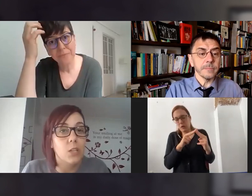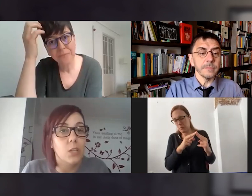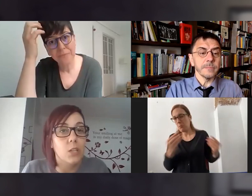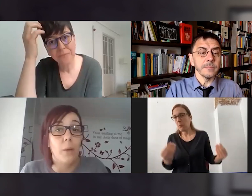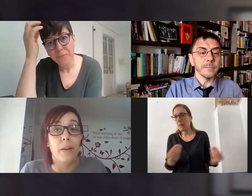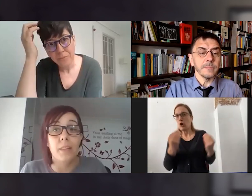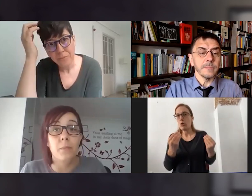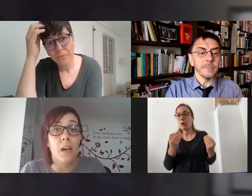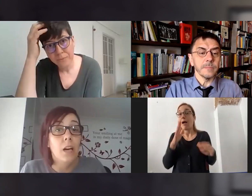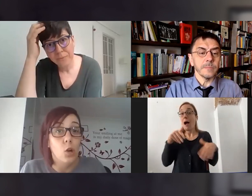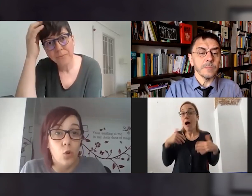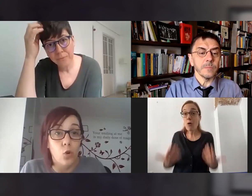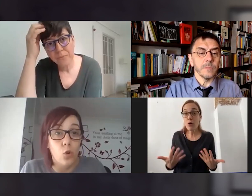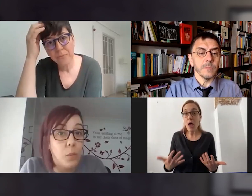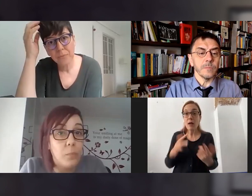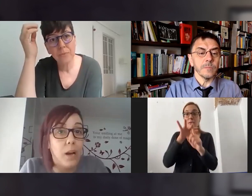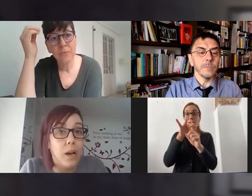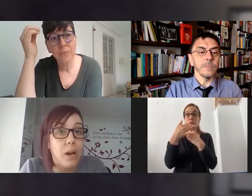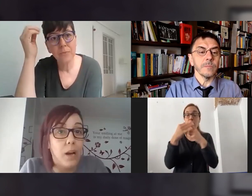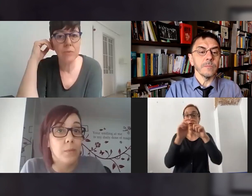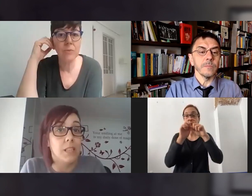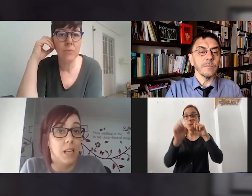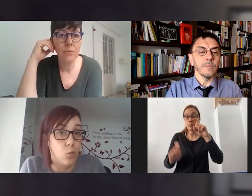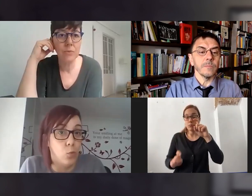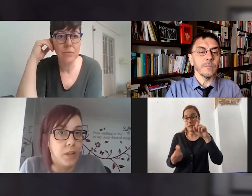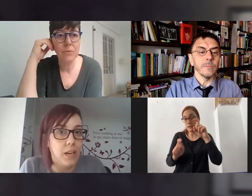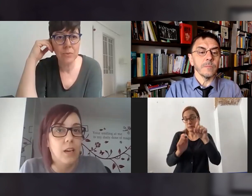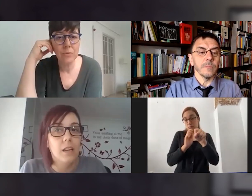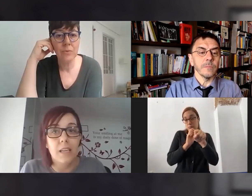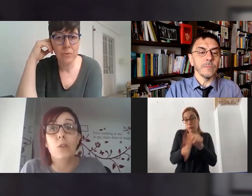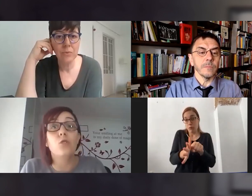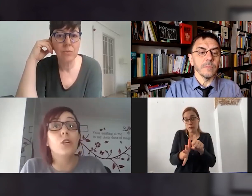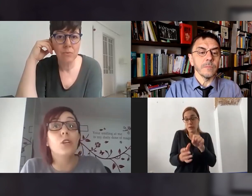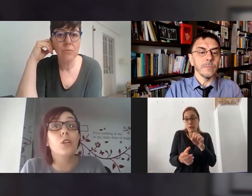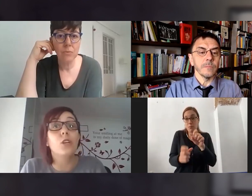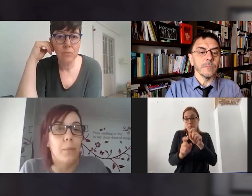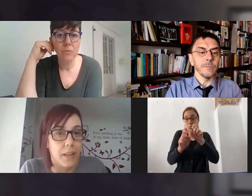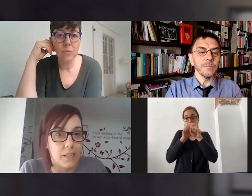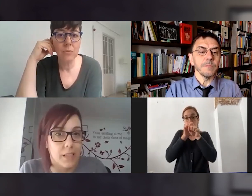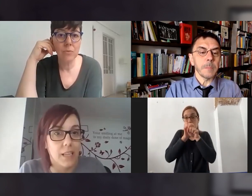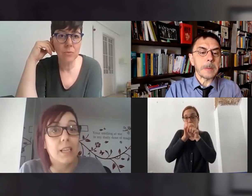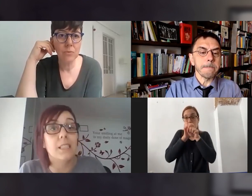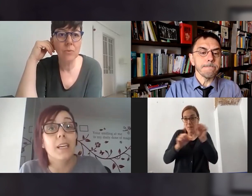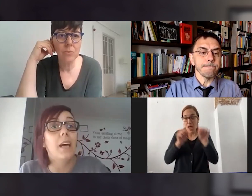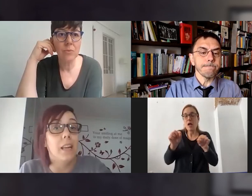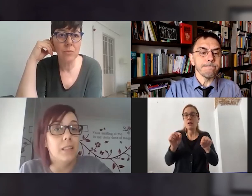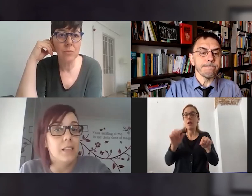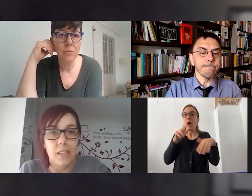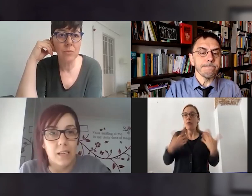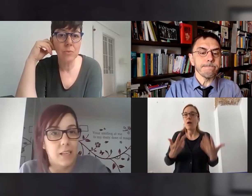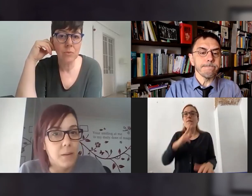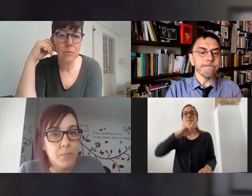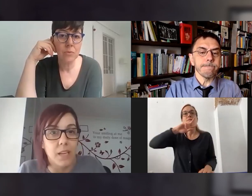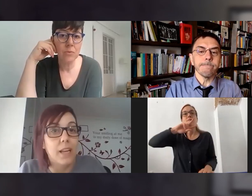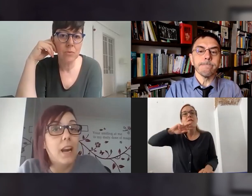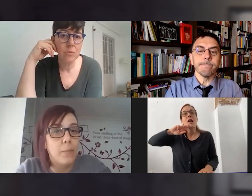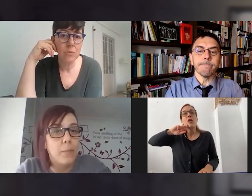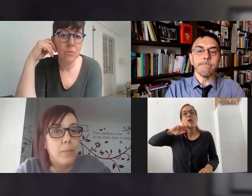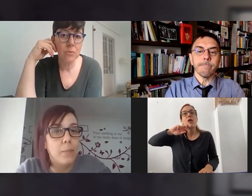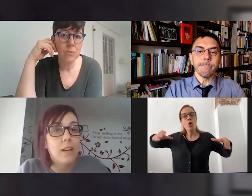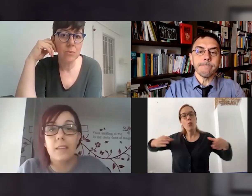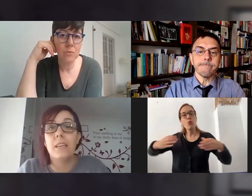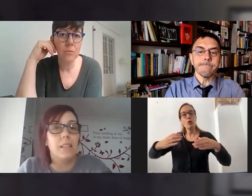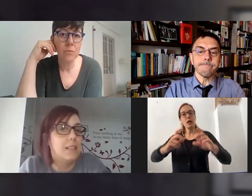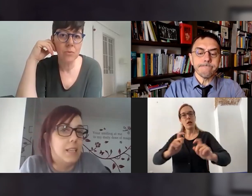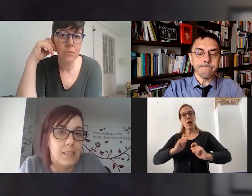esta situación de la pandemia, lo que ha puesto en valor es precisamente la comunidad. Y creo que eso no tiene que perderse, tiene que seguir adelante y tiene que tener la